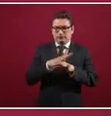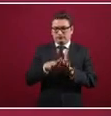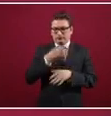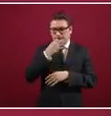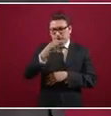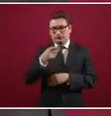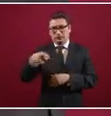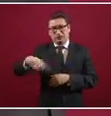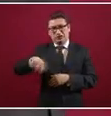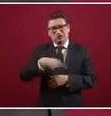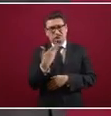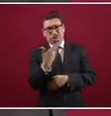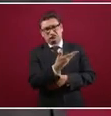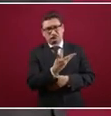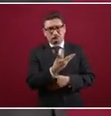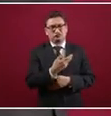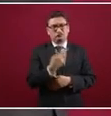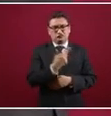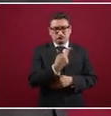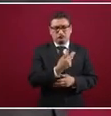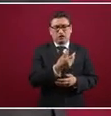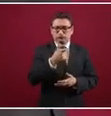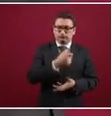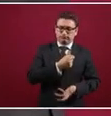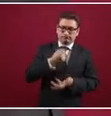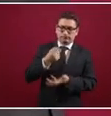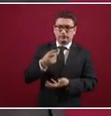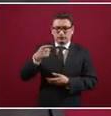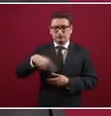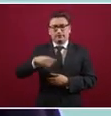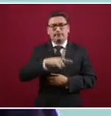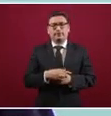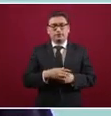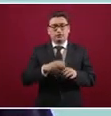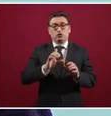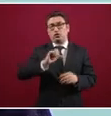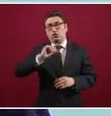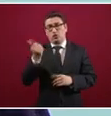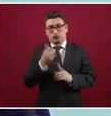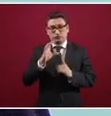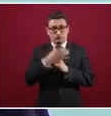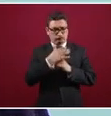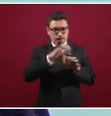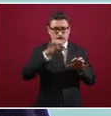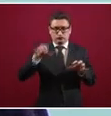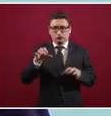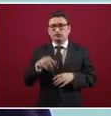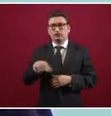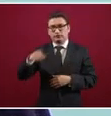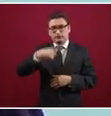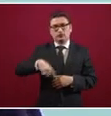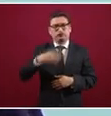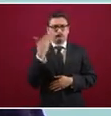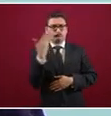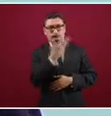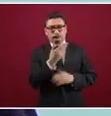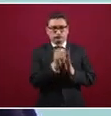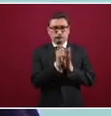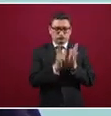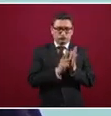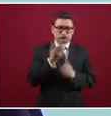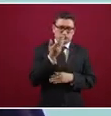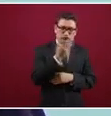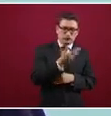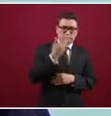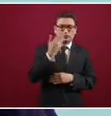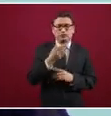hecho esta solicitud de subsidio la gran mayoría de las otras comisiones han estado haciendo solicitudes a la comisión nacional